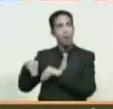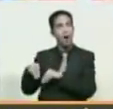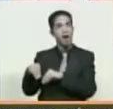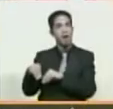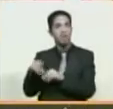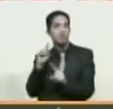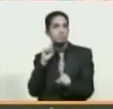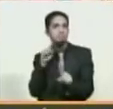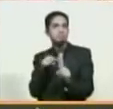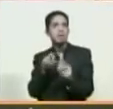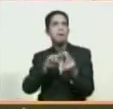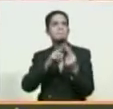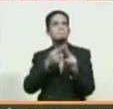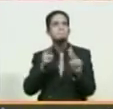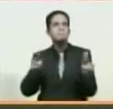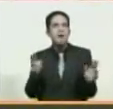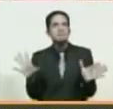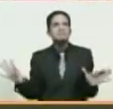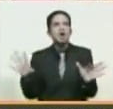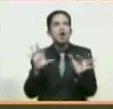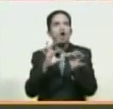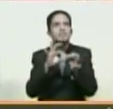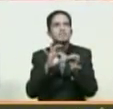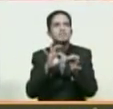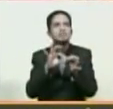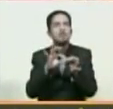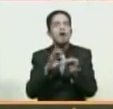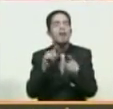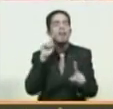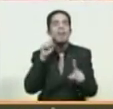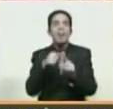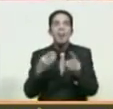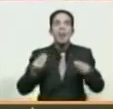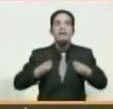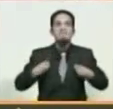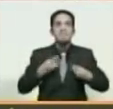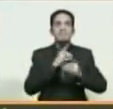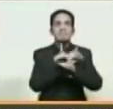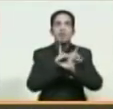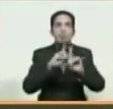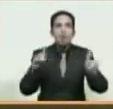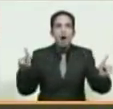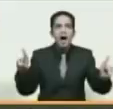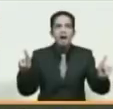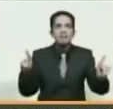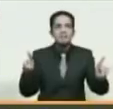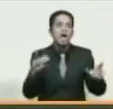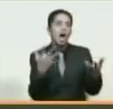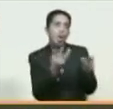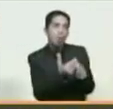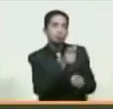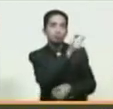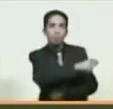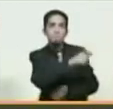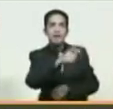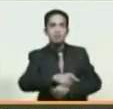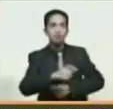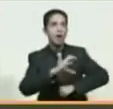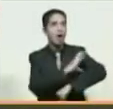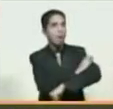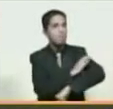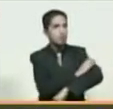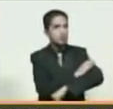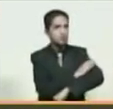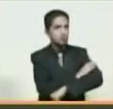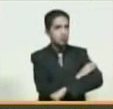paz, para la reconciliación, para la vida democrática con factores de la oposición venezolana. Allí